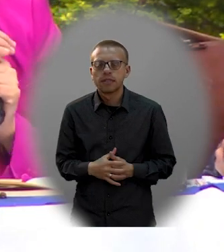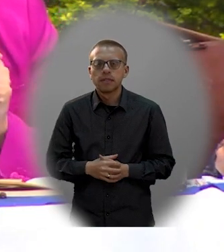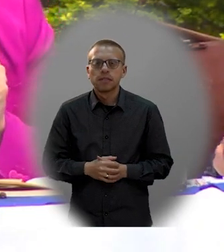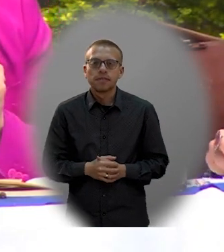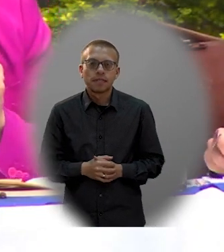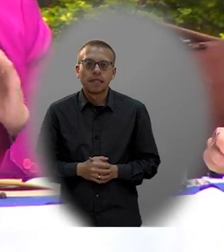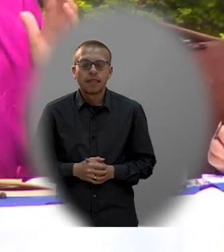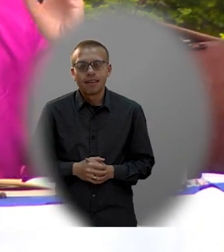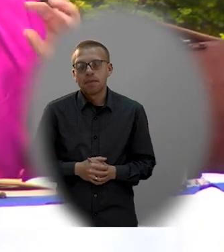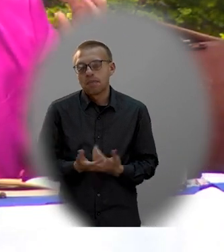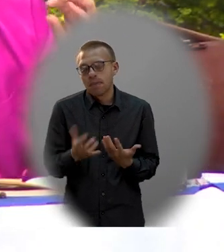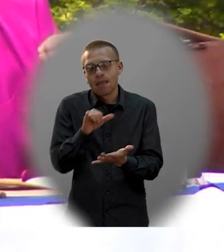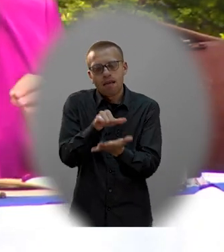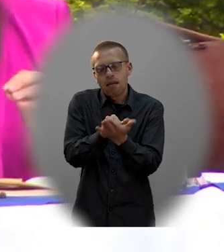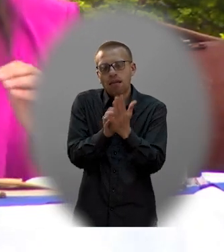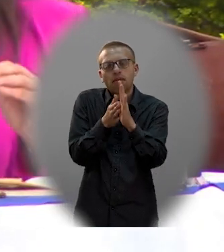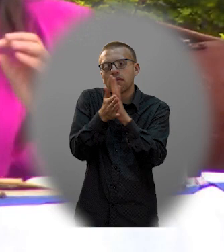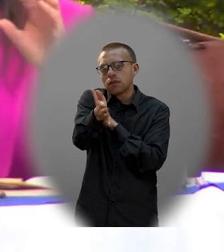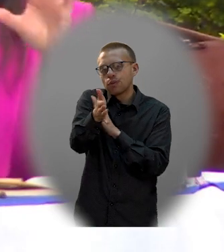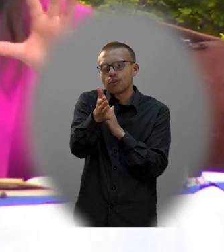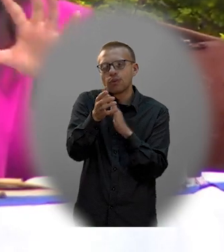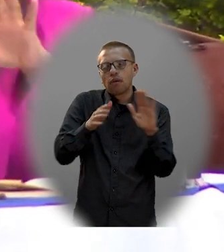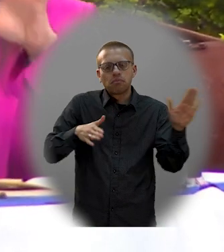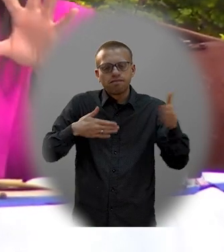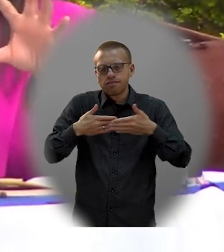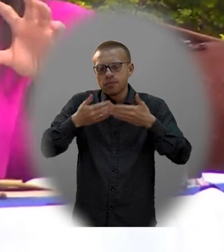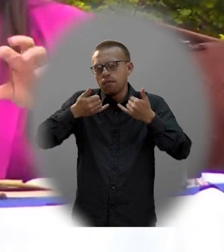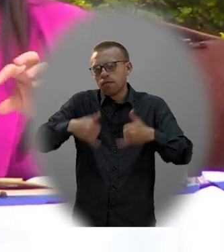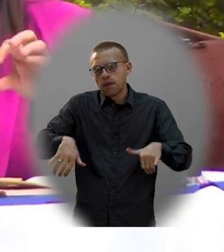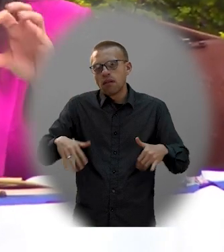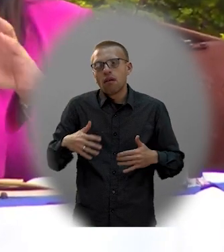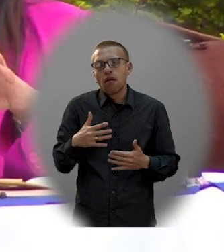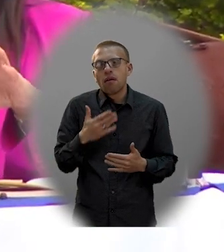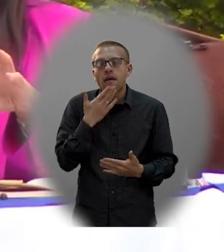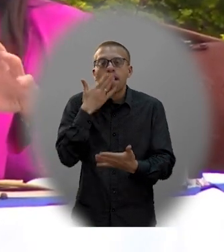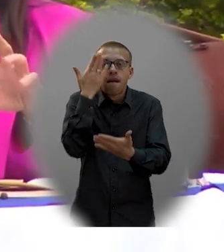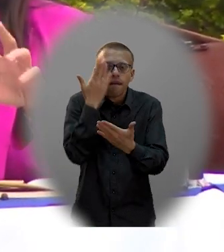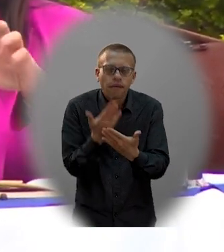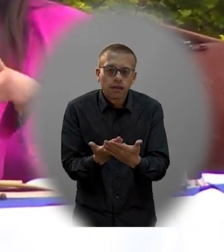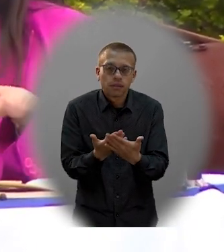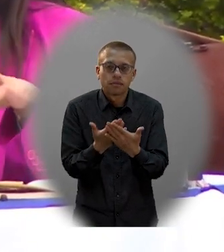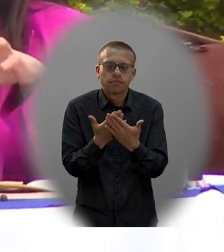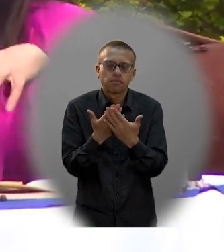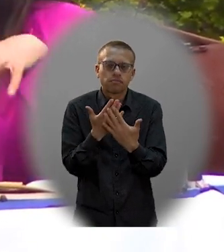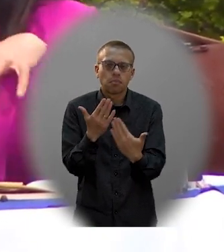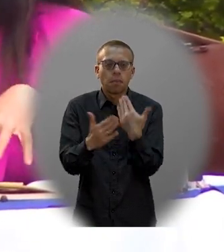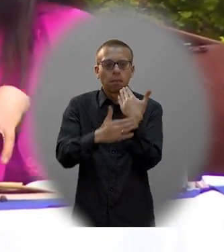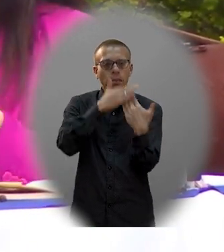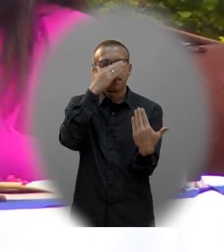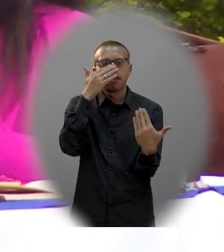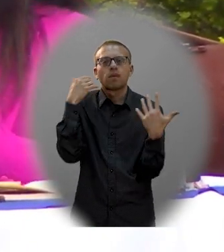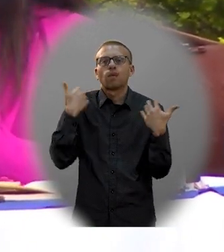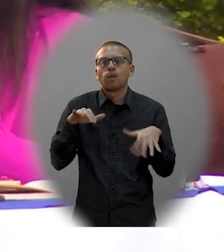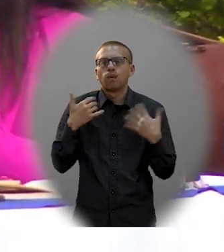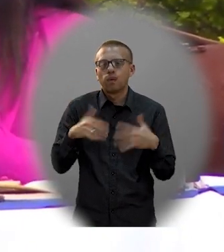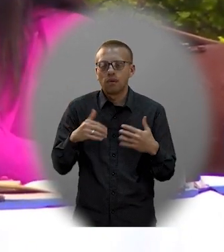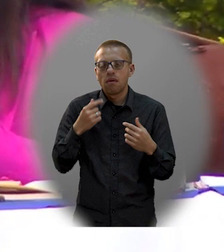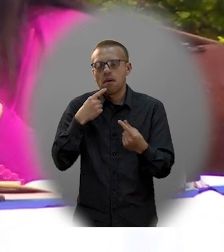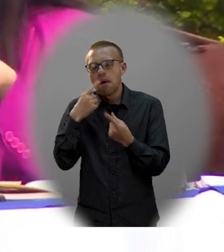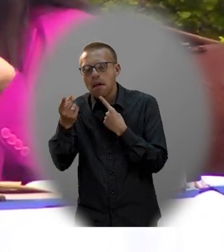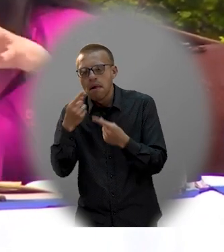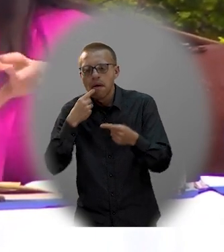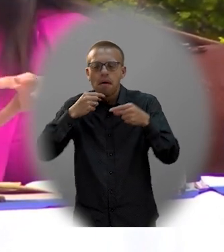Y bueno, pues con esto voy a cerrar por ahora, agradeciendo, y voy a aprovechar acá para agradecer esta invitación, porque estas conversas son muy